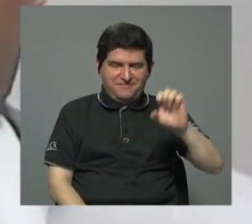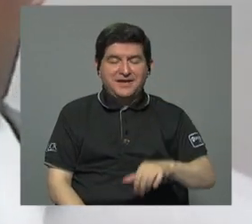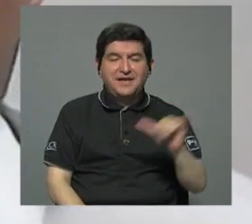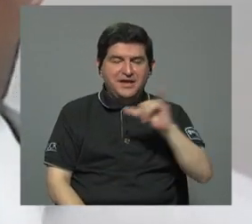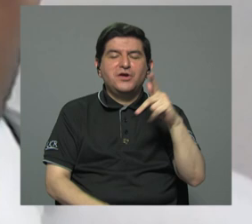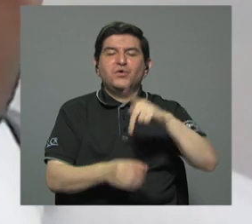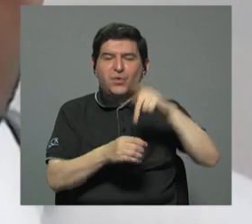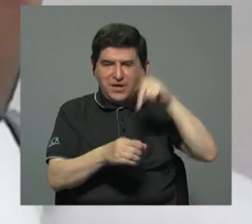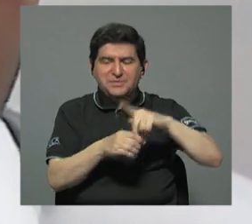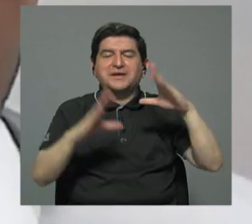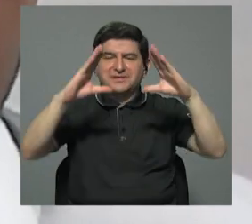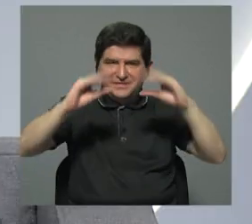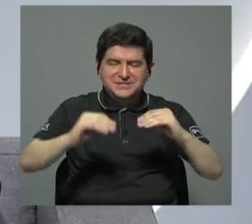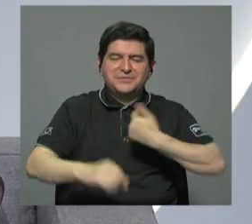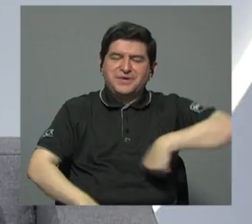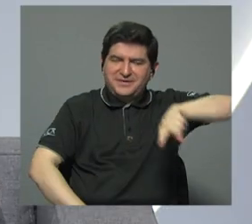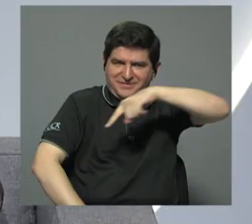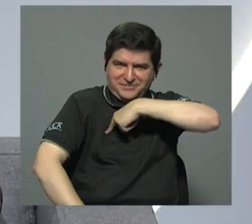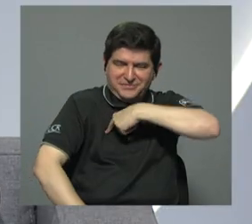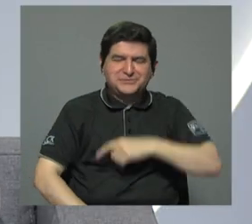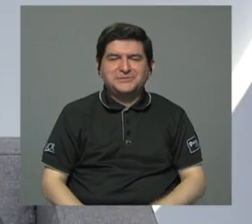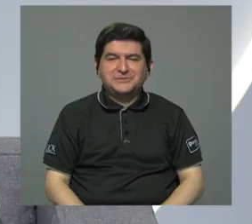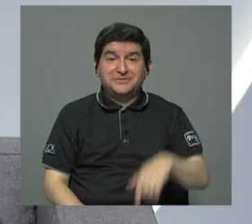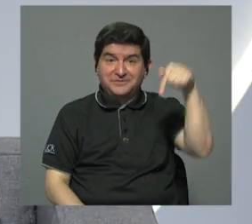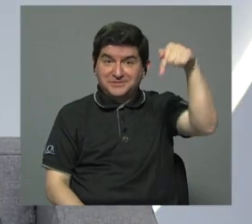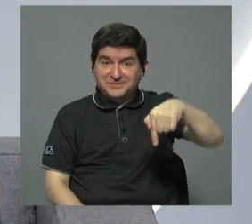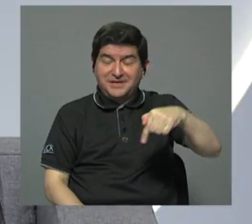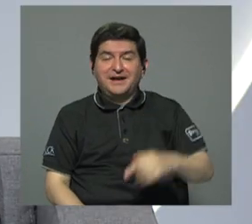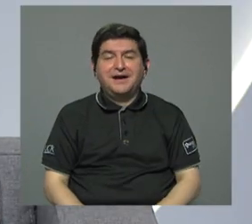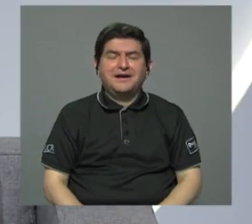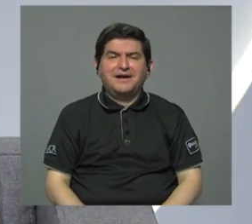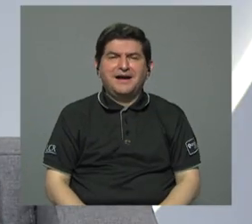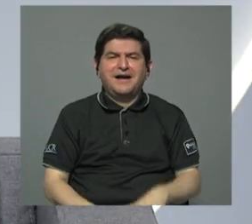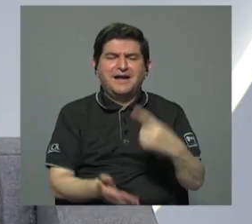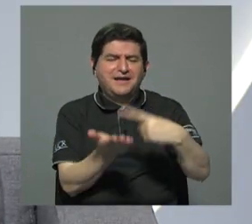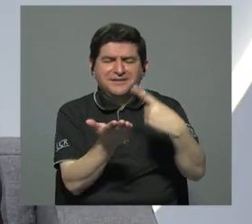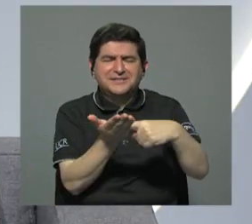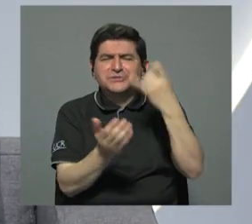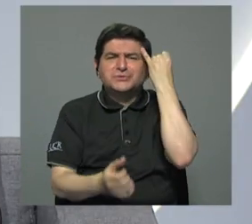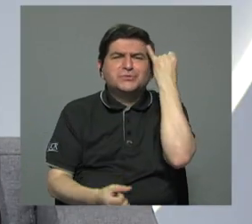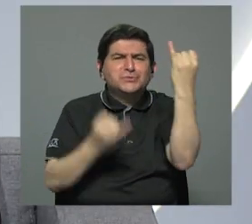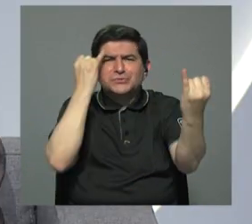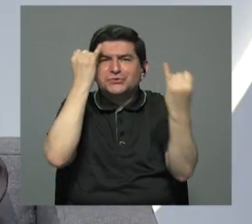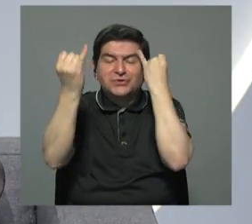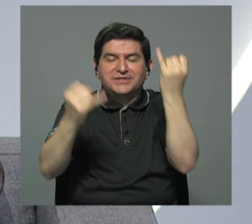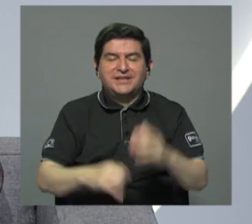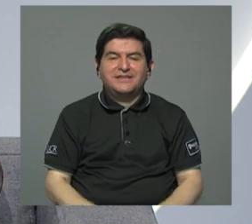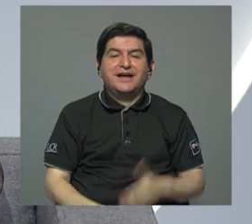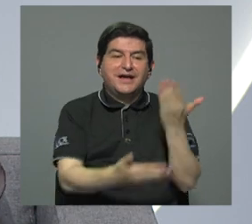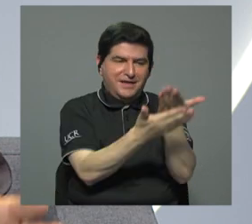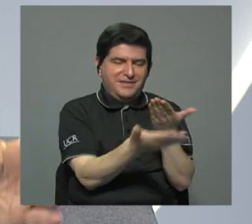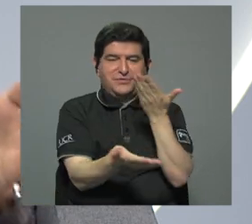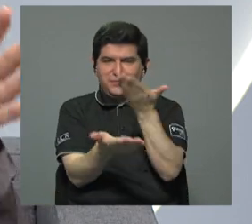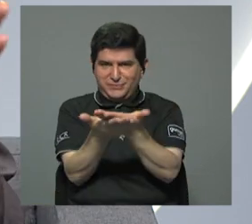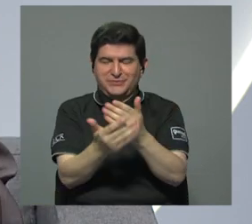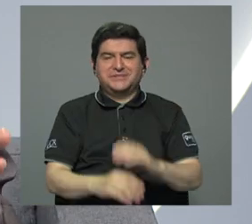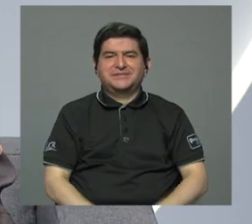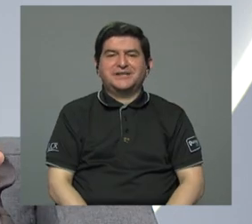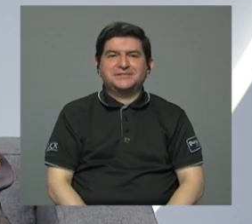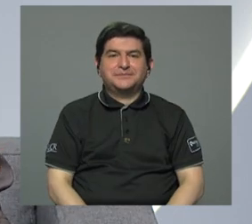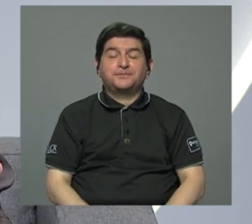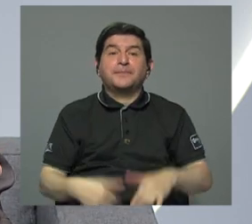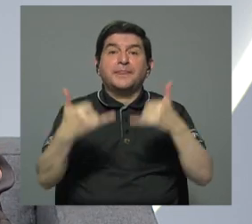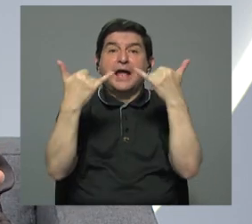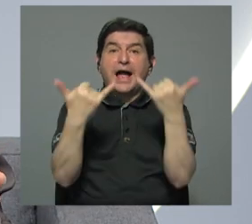también participar esta noche con nosotros en esta confrontación de ideas, finalmente, y de propuestas. Vamos de